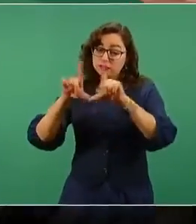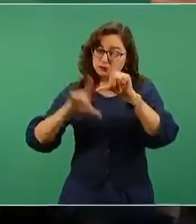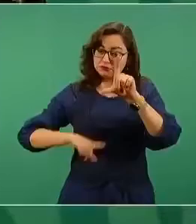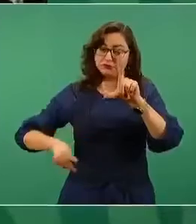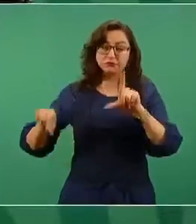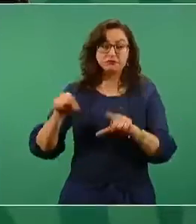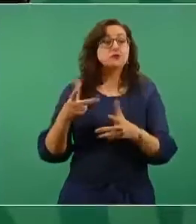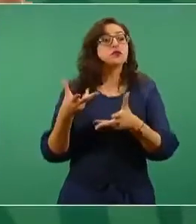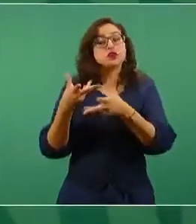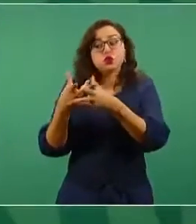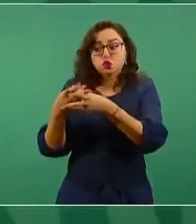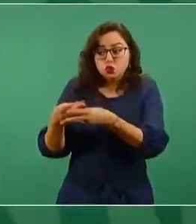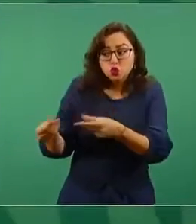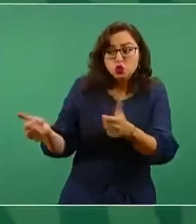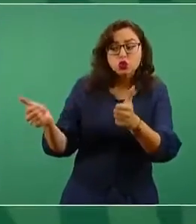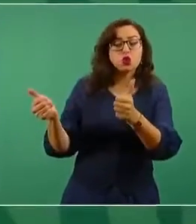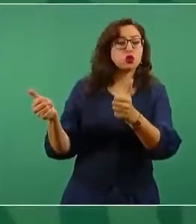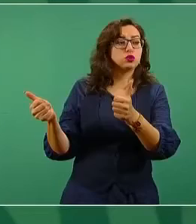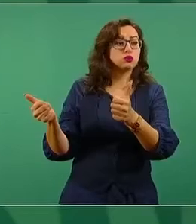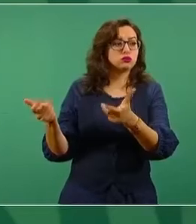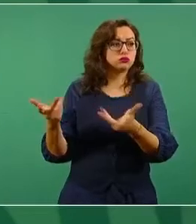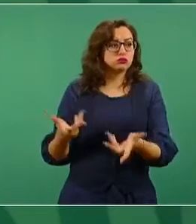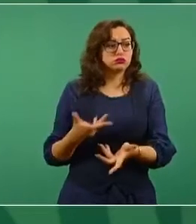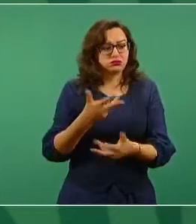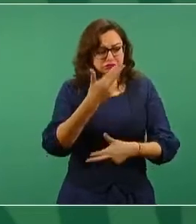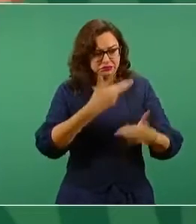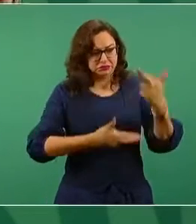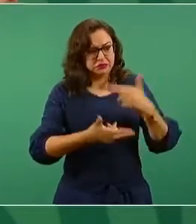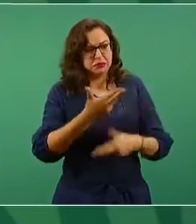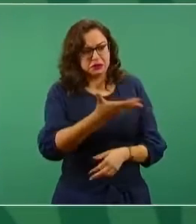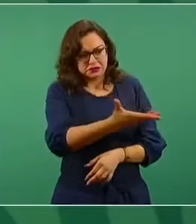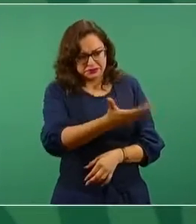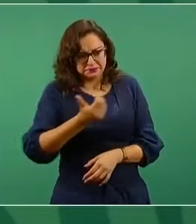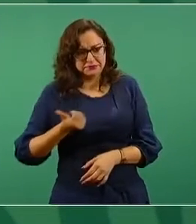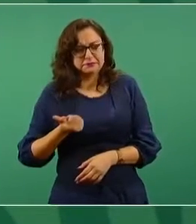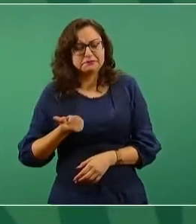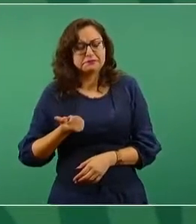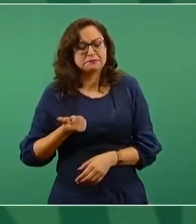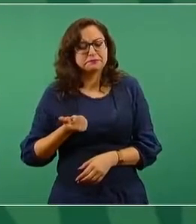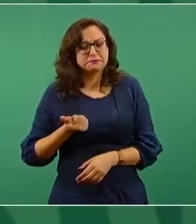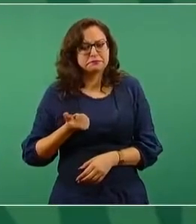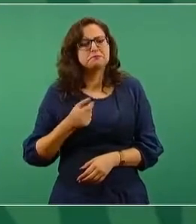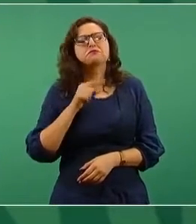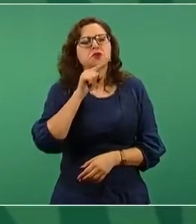y puedes seguir con tu empresa